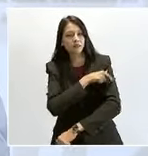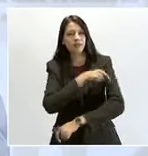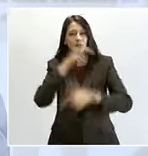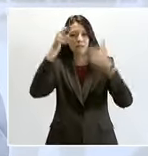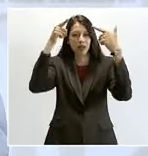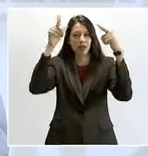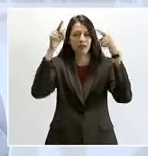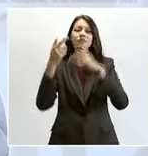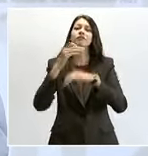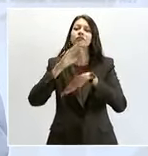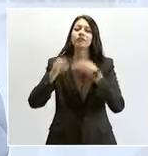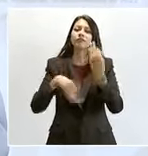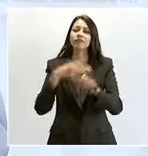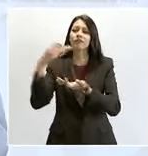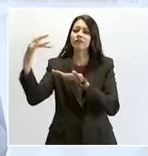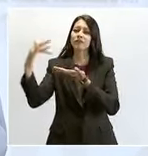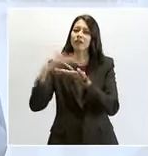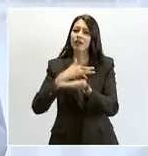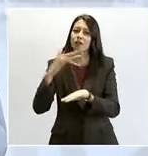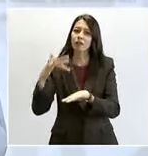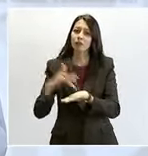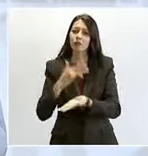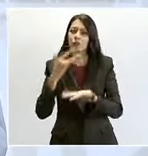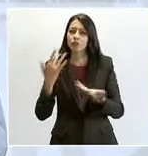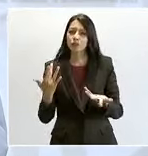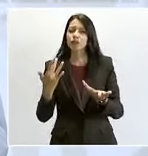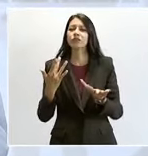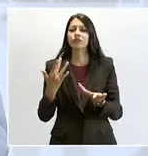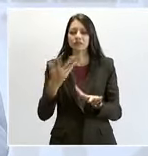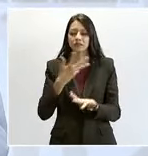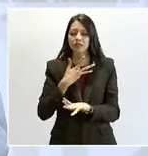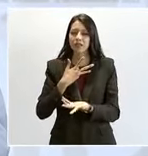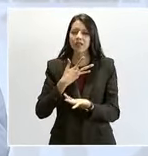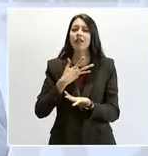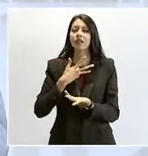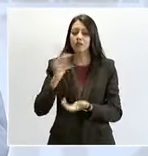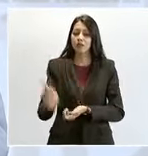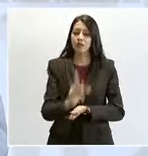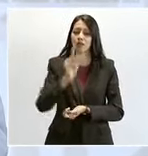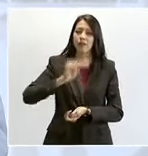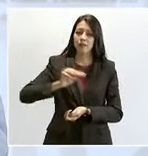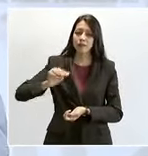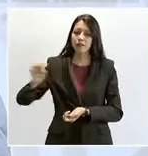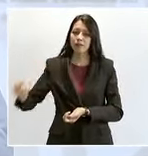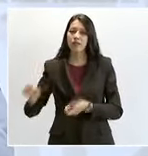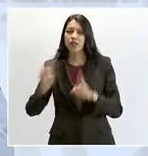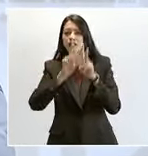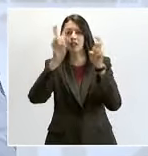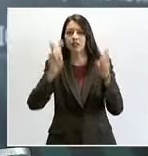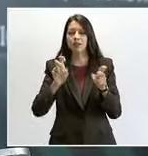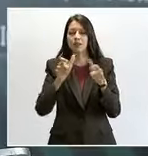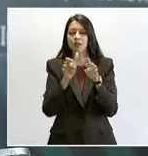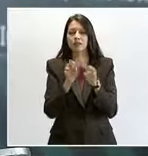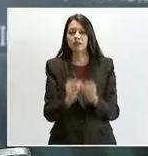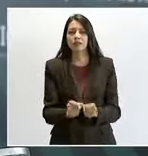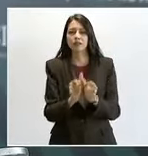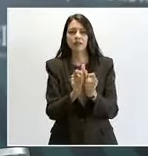por todo el apoyo que le brindan al pueblo de Michoacán en cuanto a seguridad